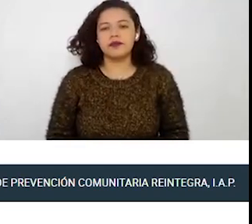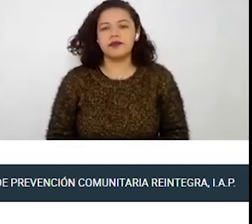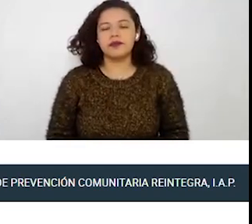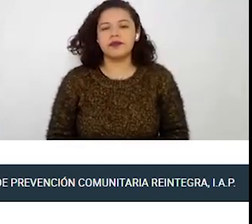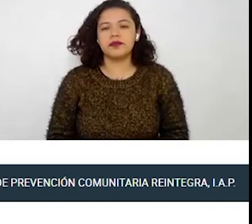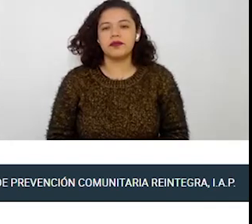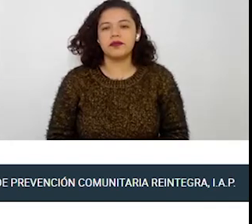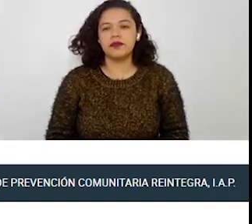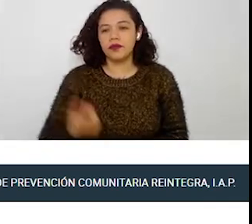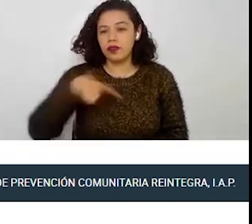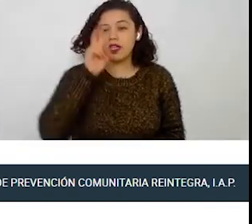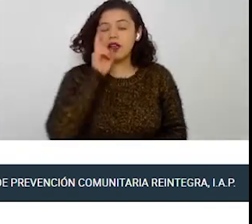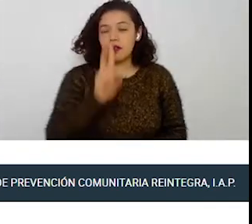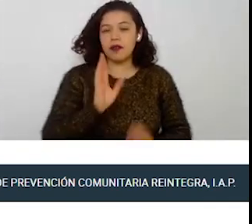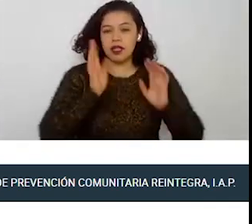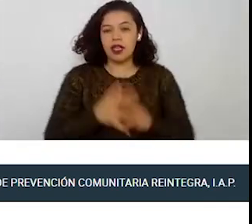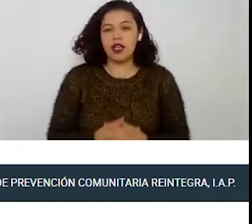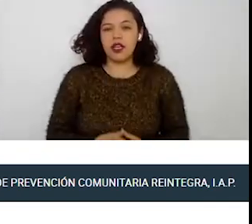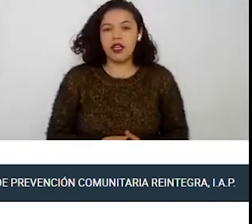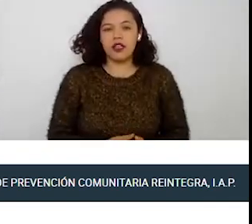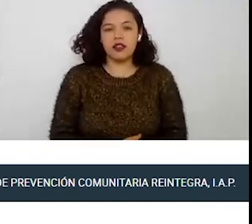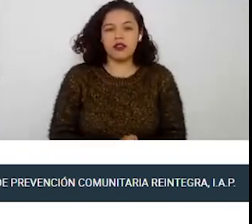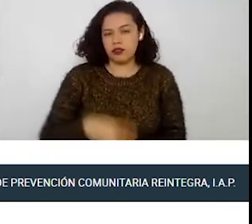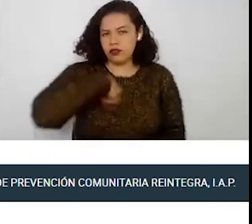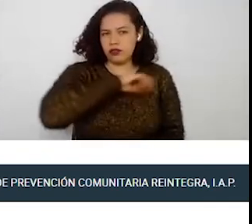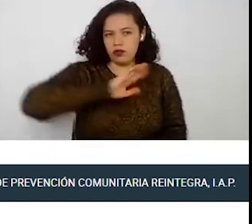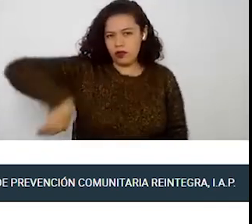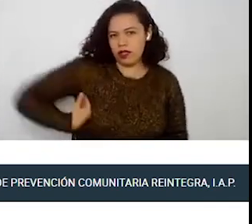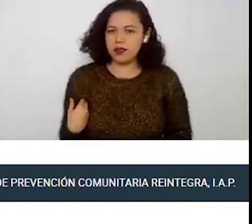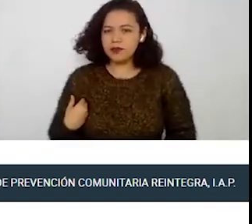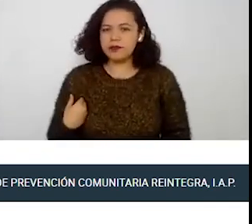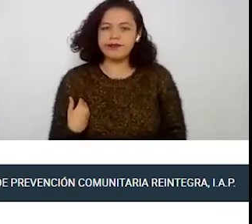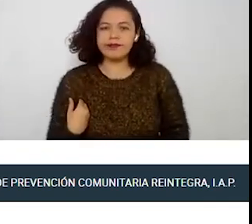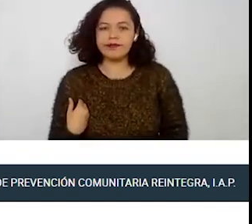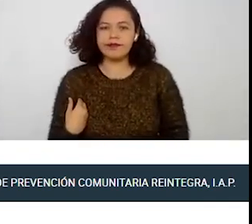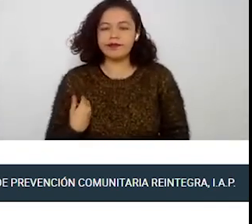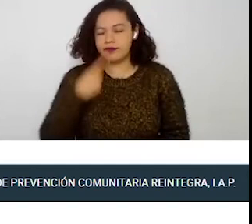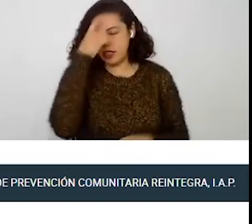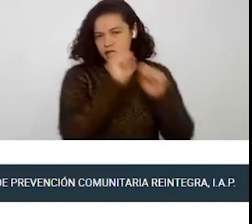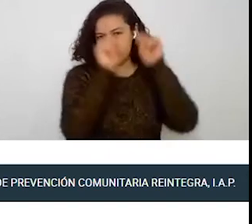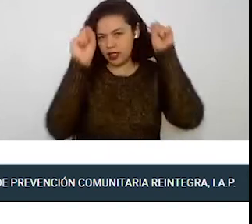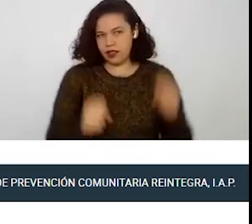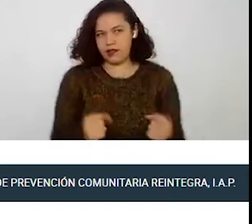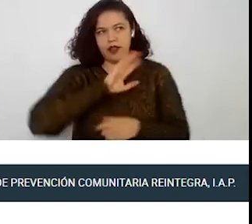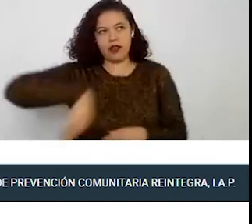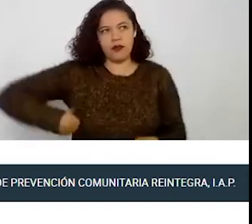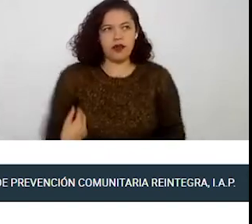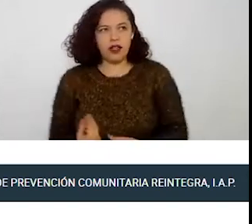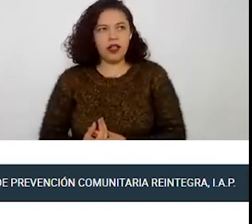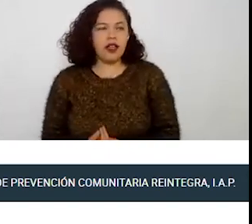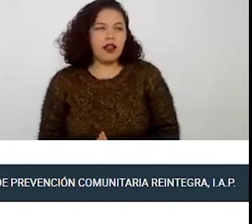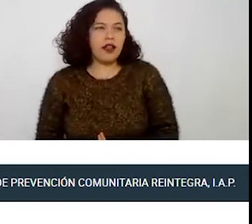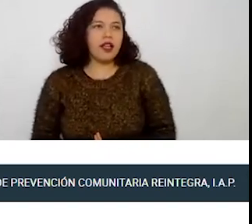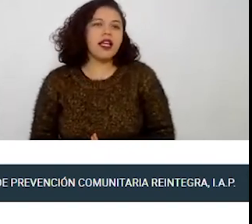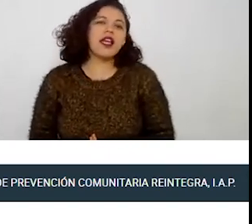si se fijan lo vamos a guardar para que me guarda el sistema y vamos